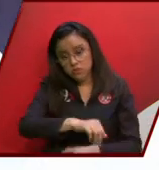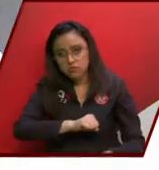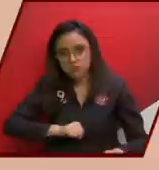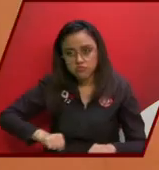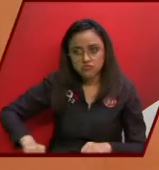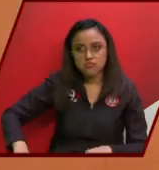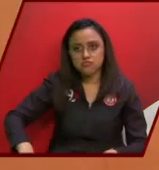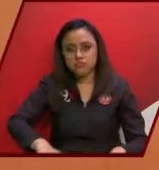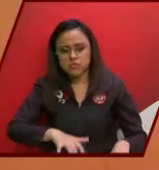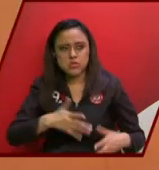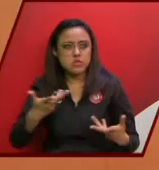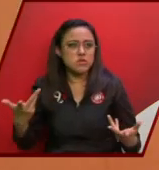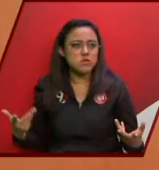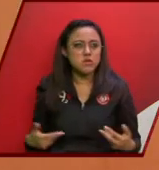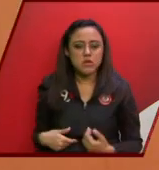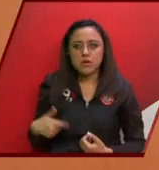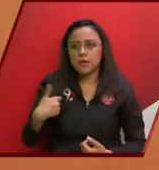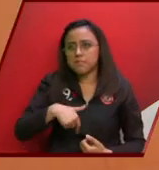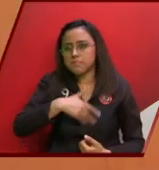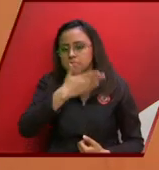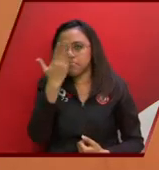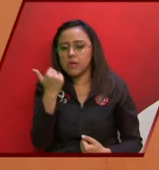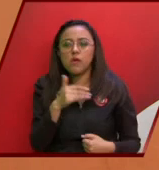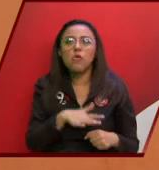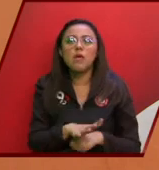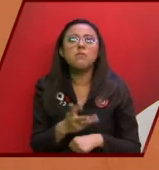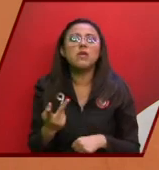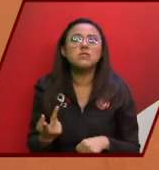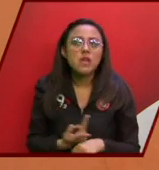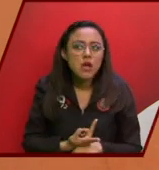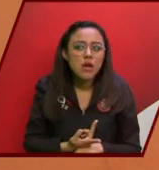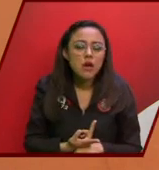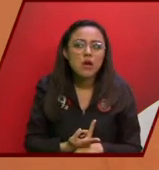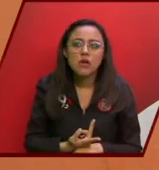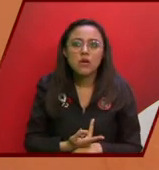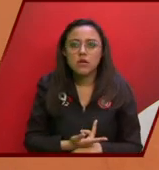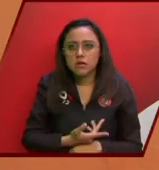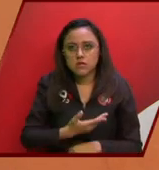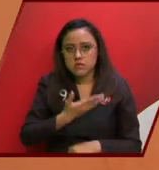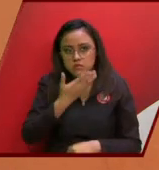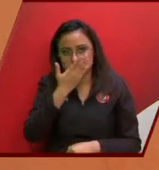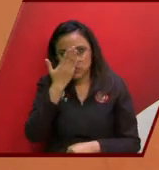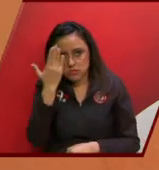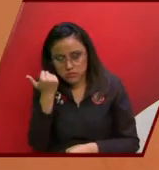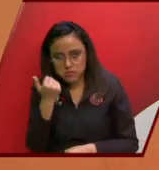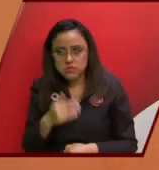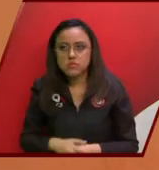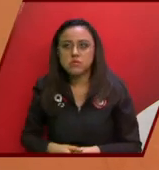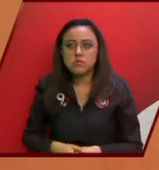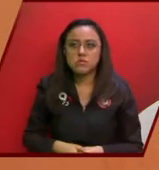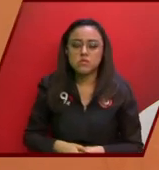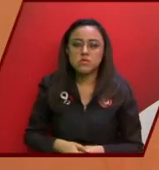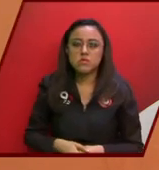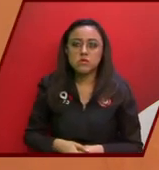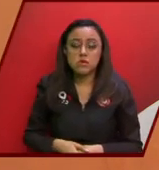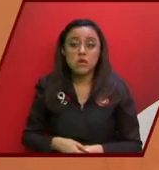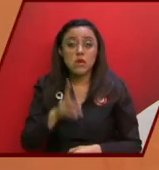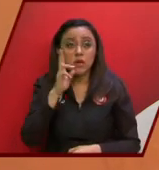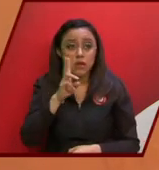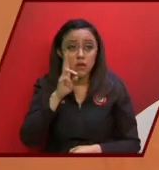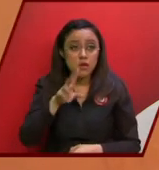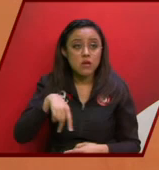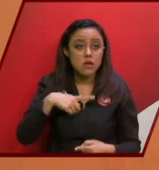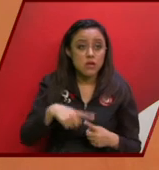sismo. Desconozco cuál sea la situación dentro de la escuela, el por qué no haga los trámites. Ellos dicen que es a nivel estado y